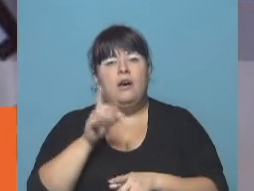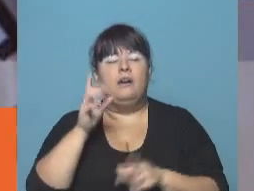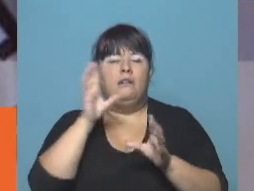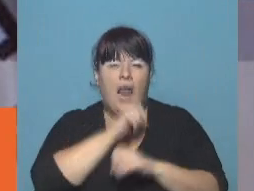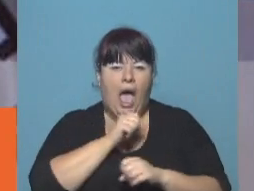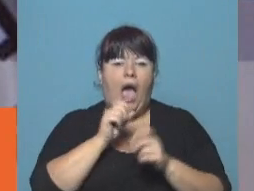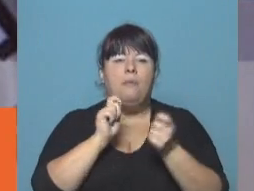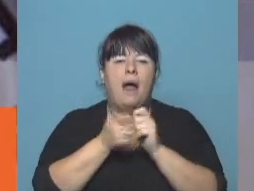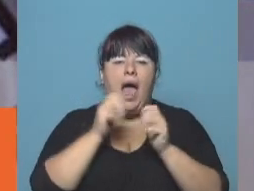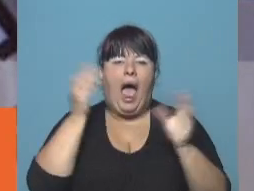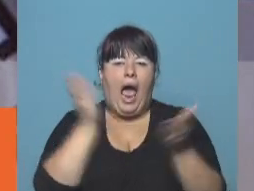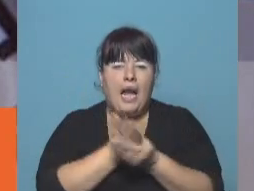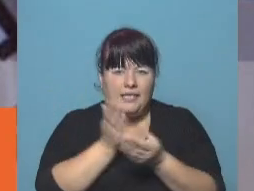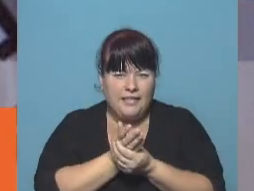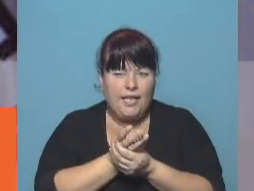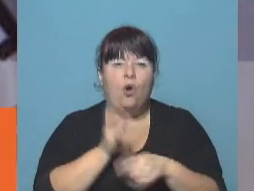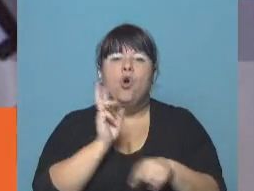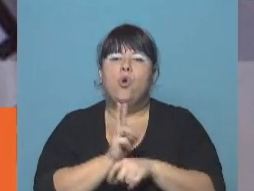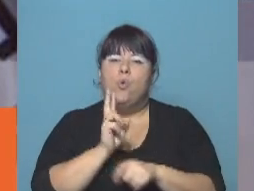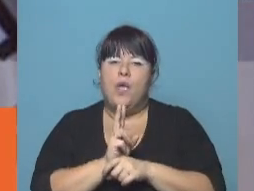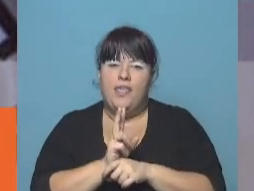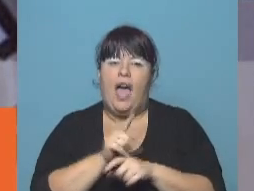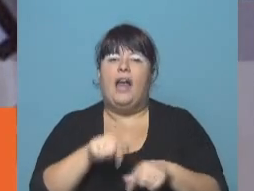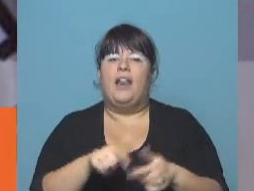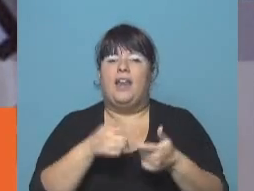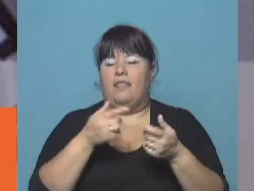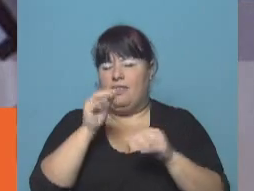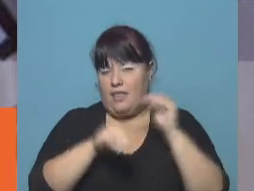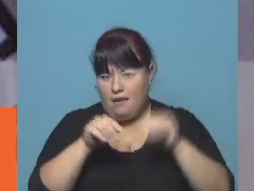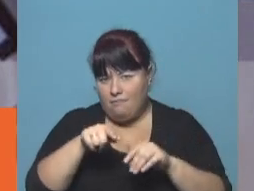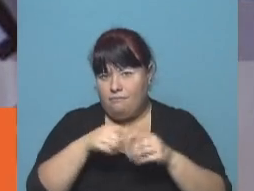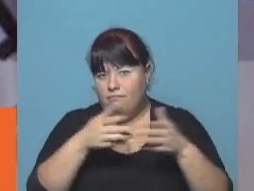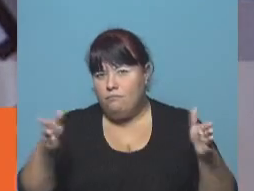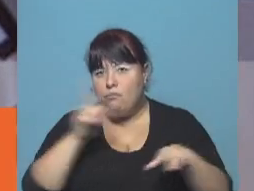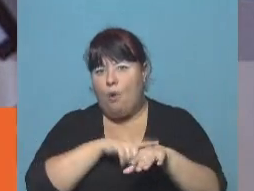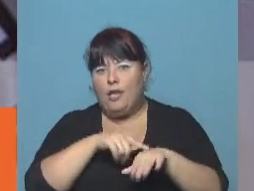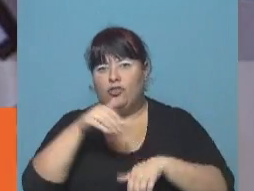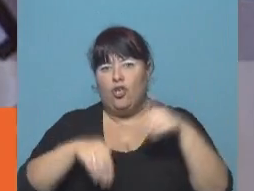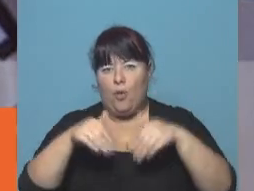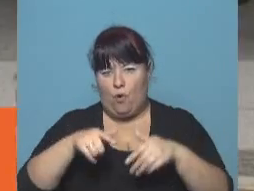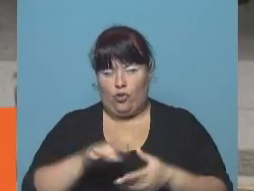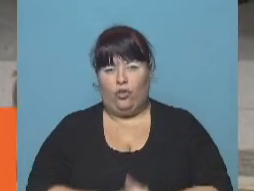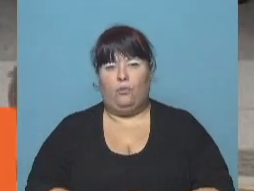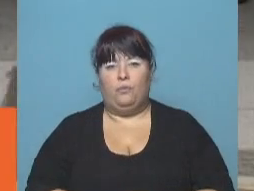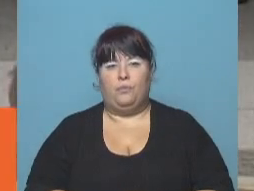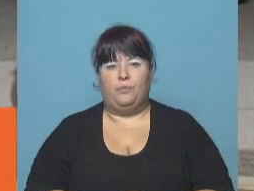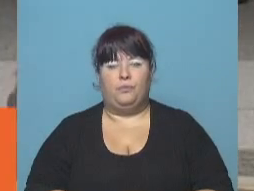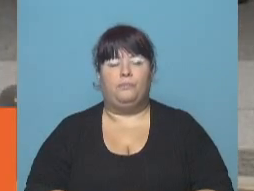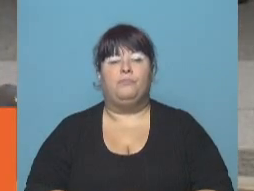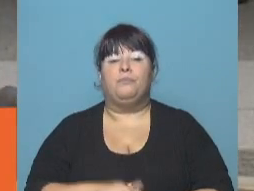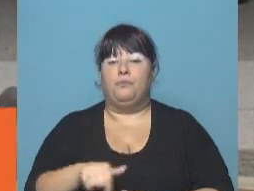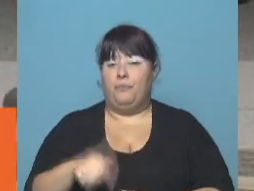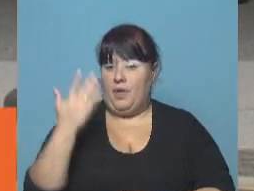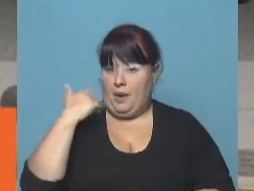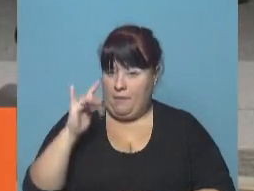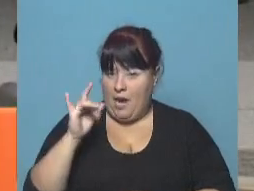el cifrado de los archivos y protección de las aplicaciones que se desplegaron en la plataforma electoral. Este